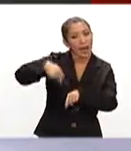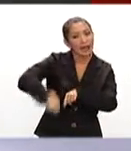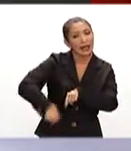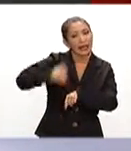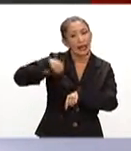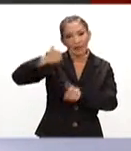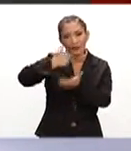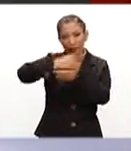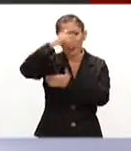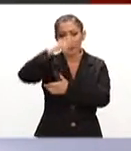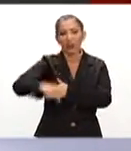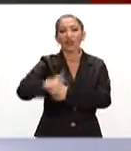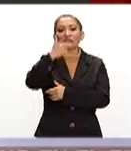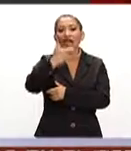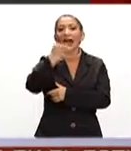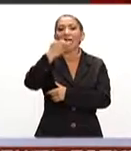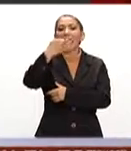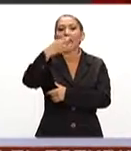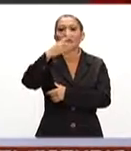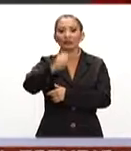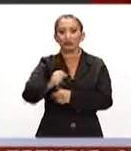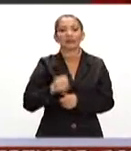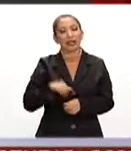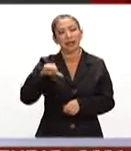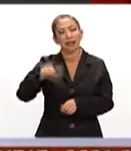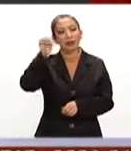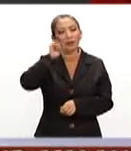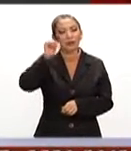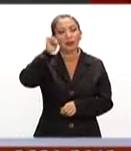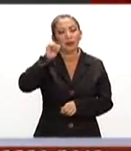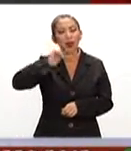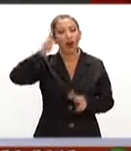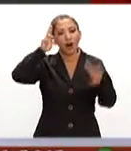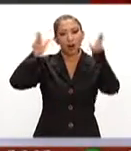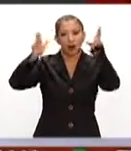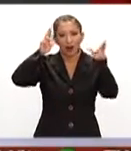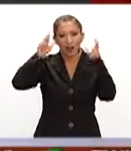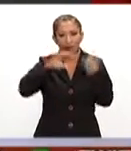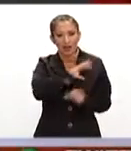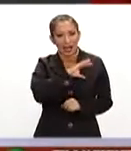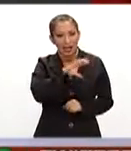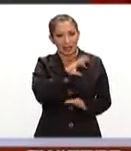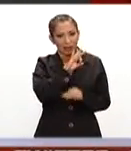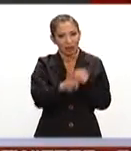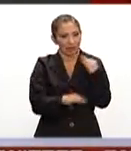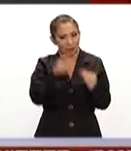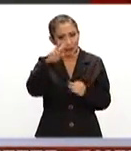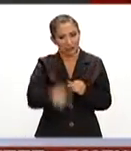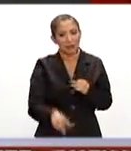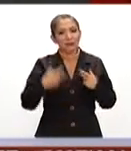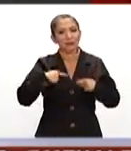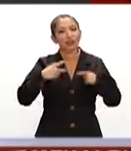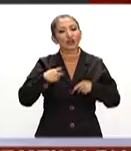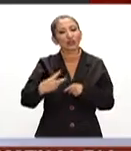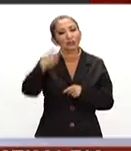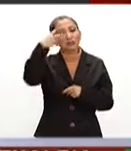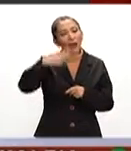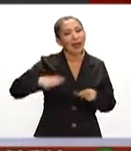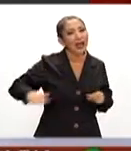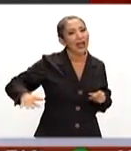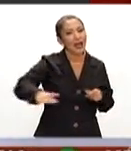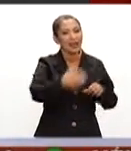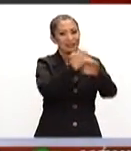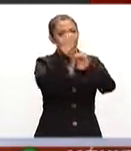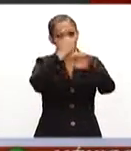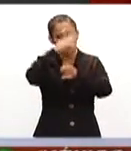en el Valle de México, 12 grados centígrados, y desde aquí, como siempre, un saludo muy afectuoso de verdad a quienes están viendo también en